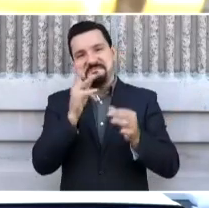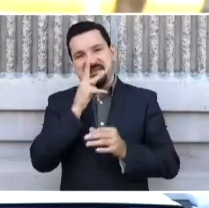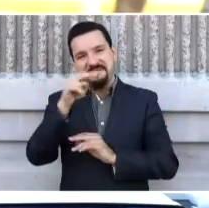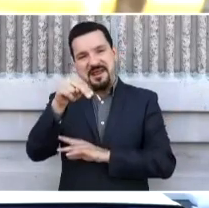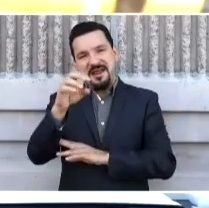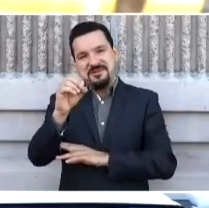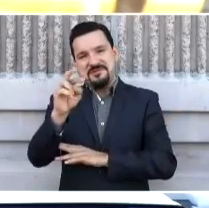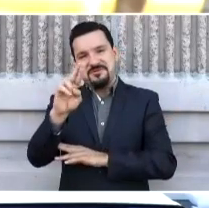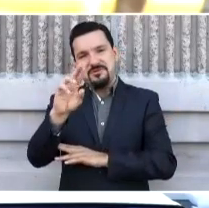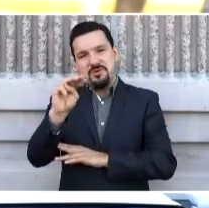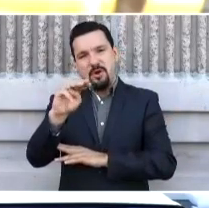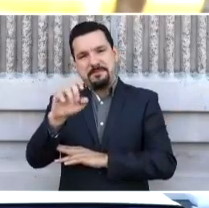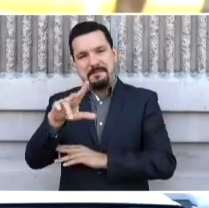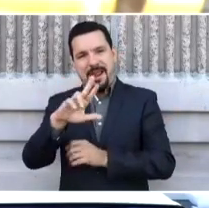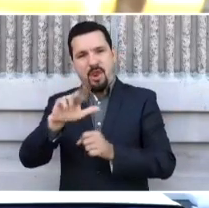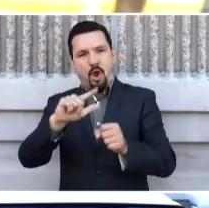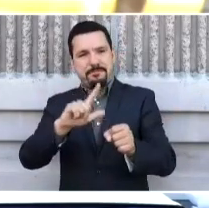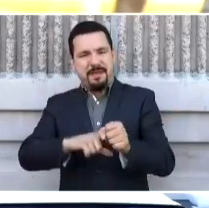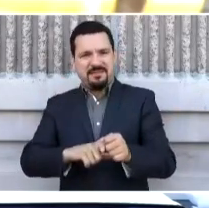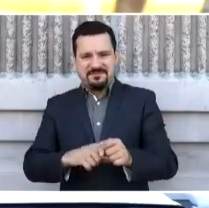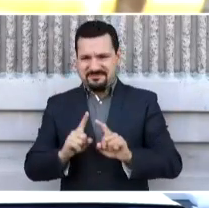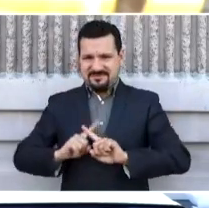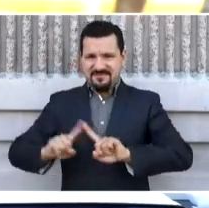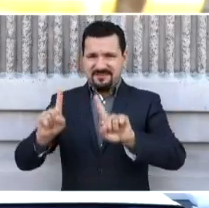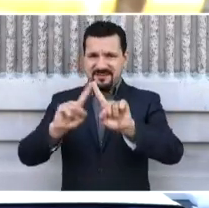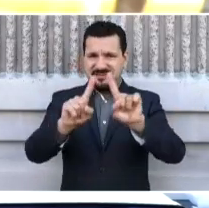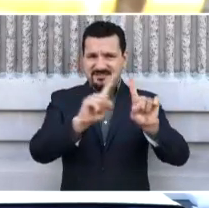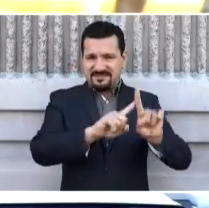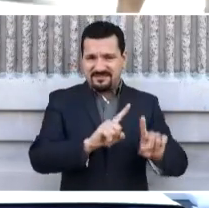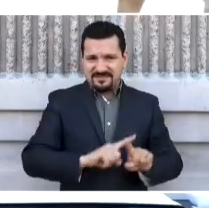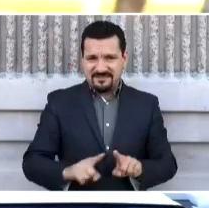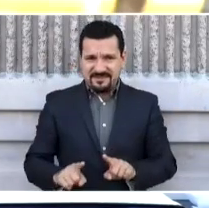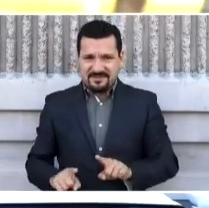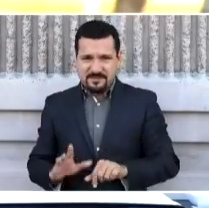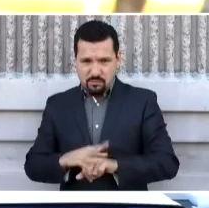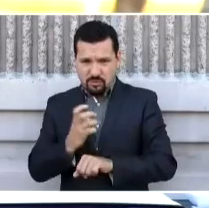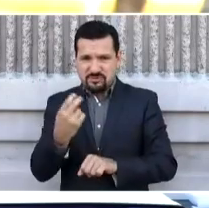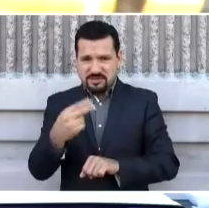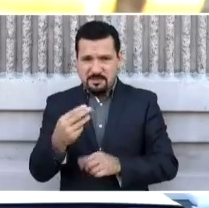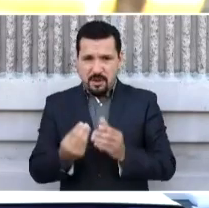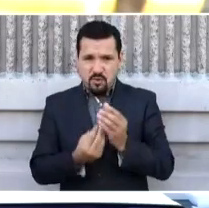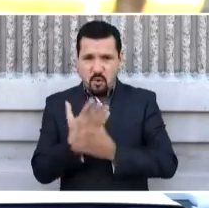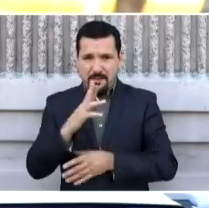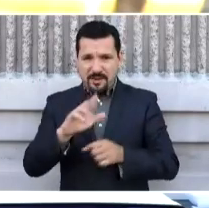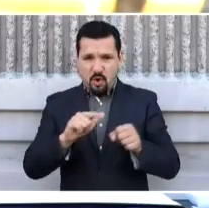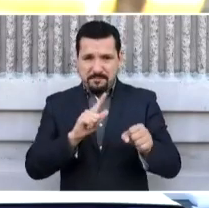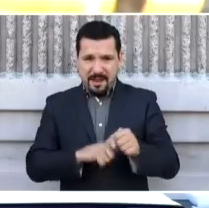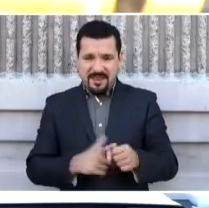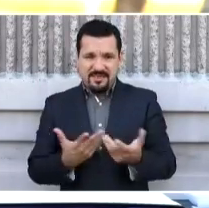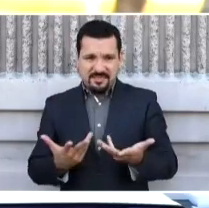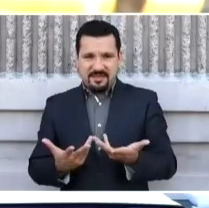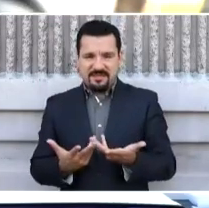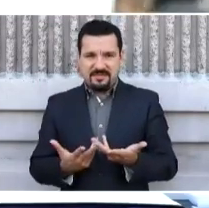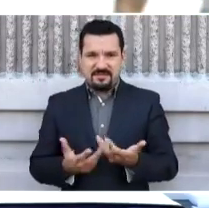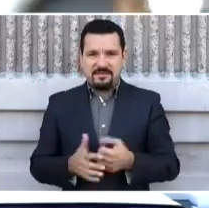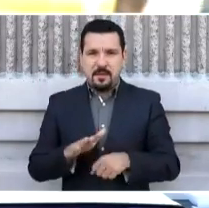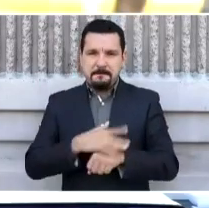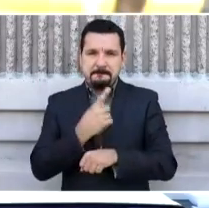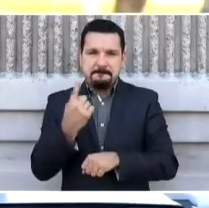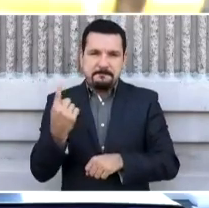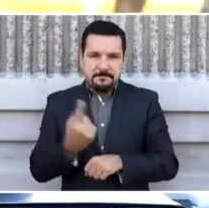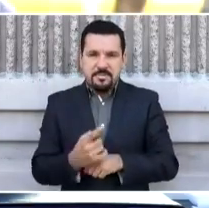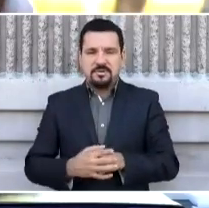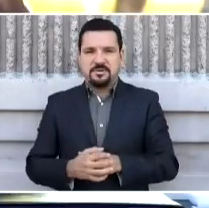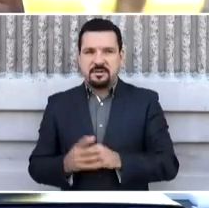normalidad, pero esa normalidad es diferente a la que teníamos. Tiene que apegarse a protocolos que permitan, vuelvo a